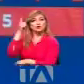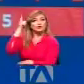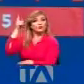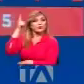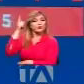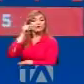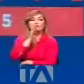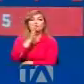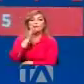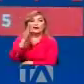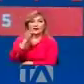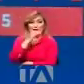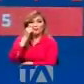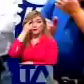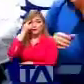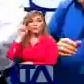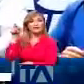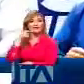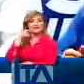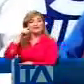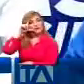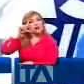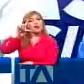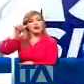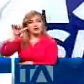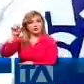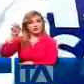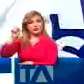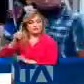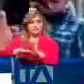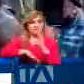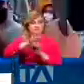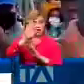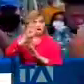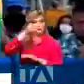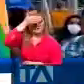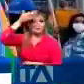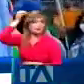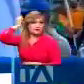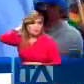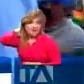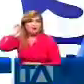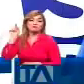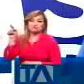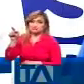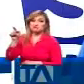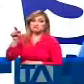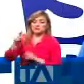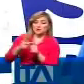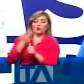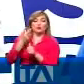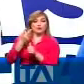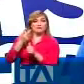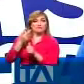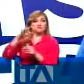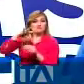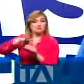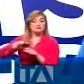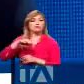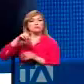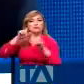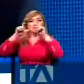desde Bélgica, que el candidato Lasso tendría ventaja sobre Yacu Pérez y que él sería el contendor,